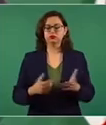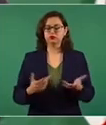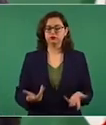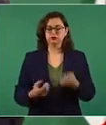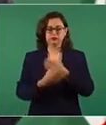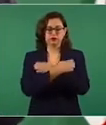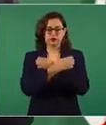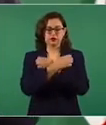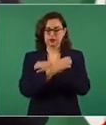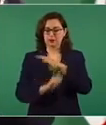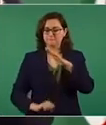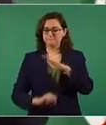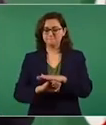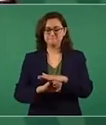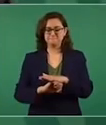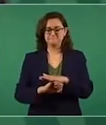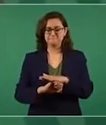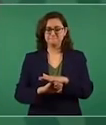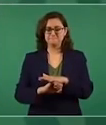La educación, decía Freire,